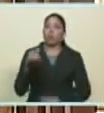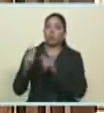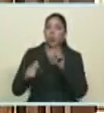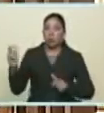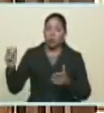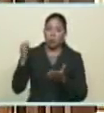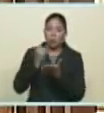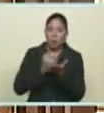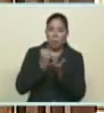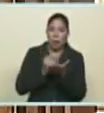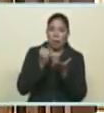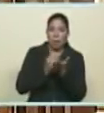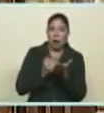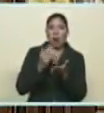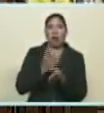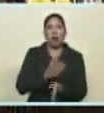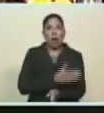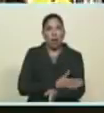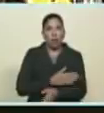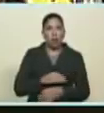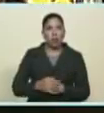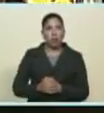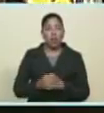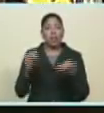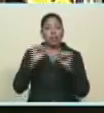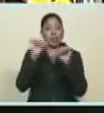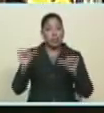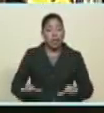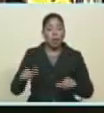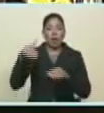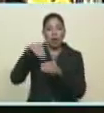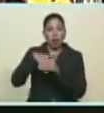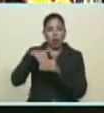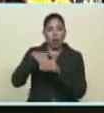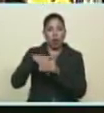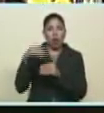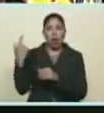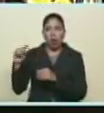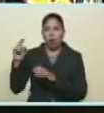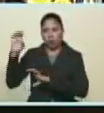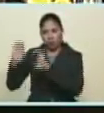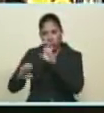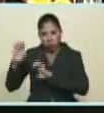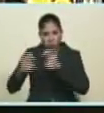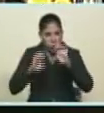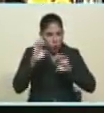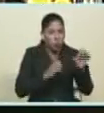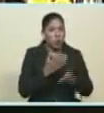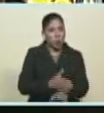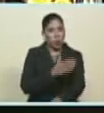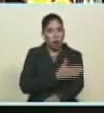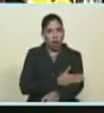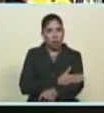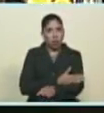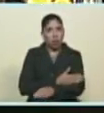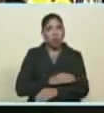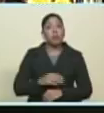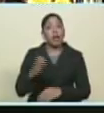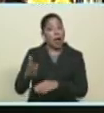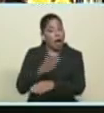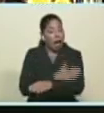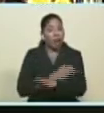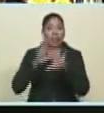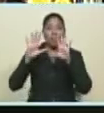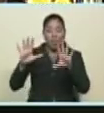votar inscritas. Y tenemos un sistema electoral con auditorías previas, más de 10